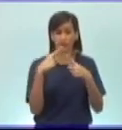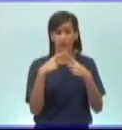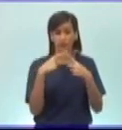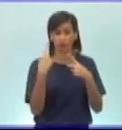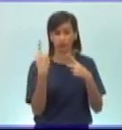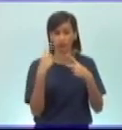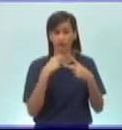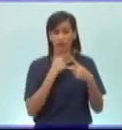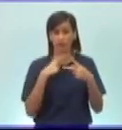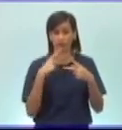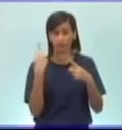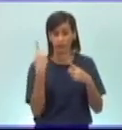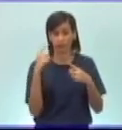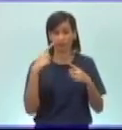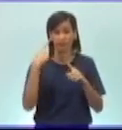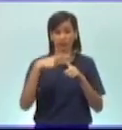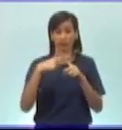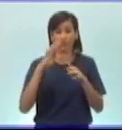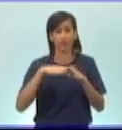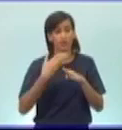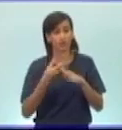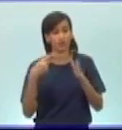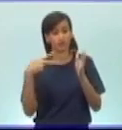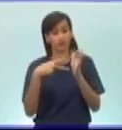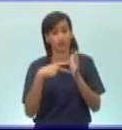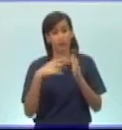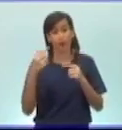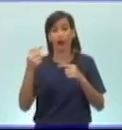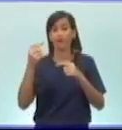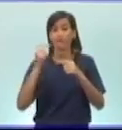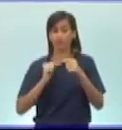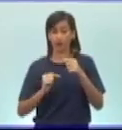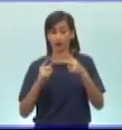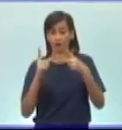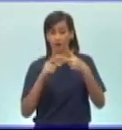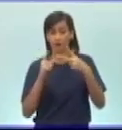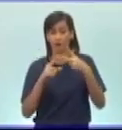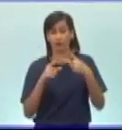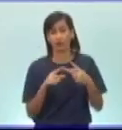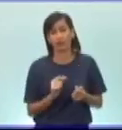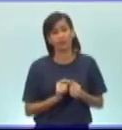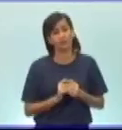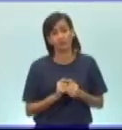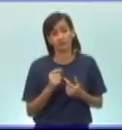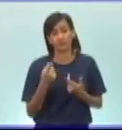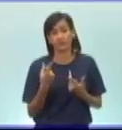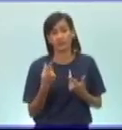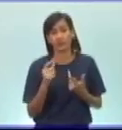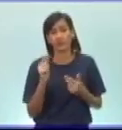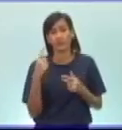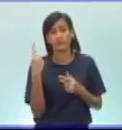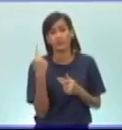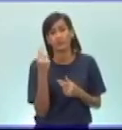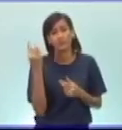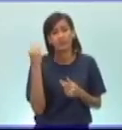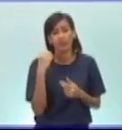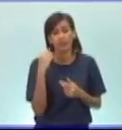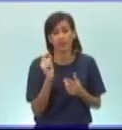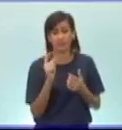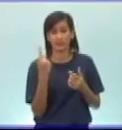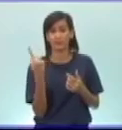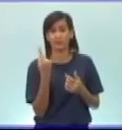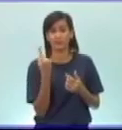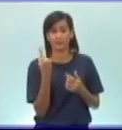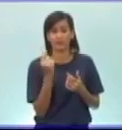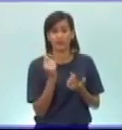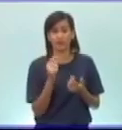En este caso, aunque la multiplicación está primero que la división, el paréntesis rompe con ese orden y primero entonces dividimos